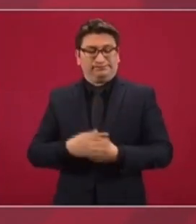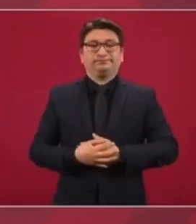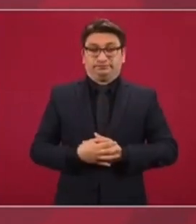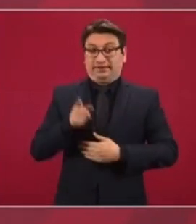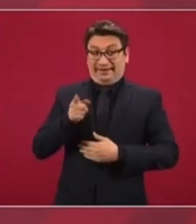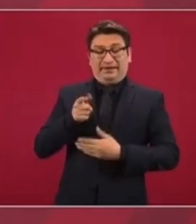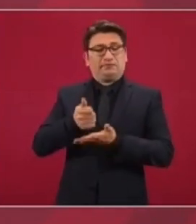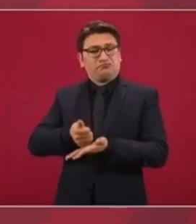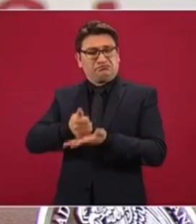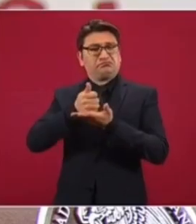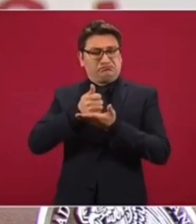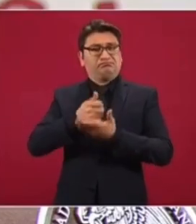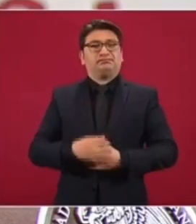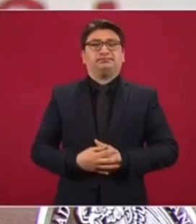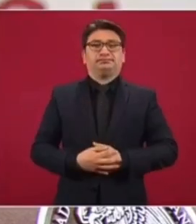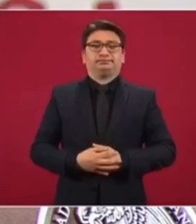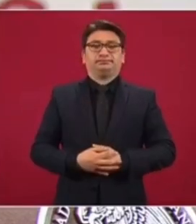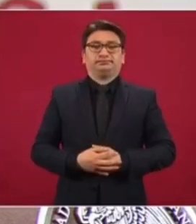ayudó